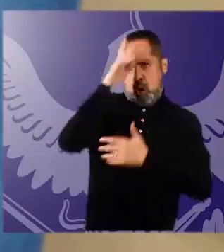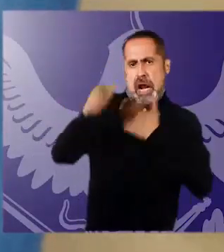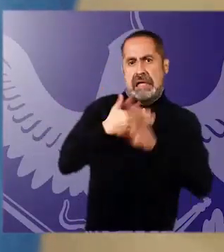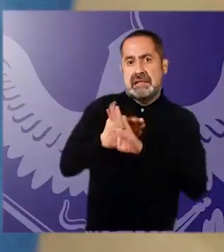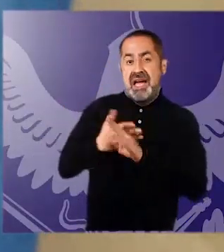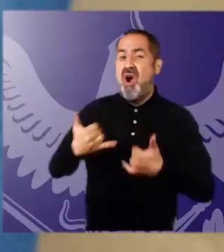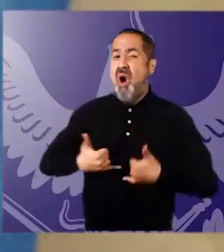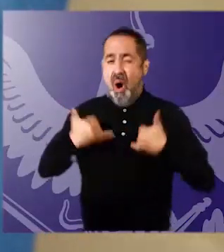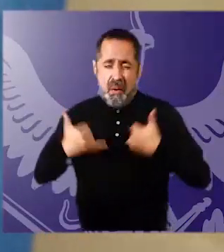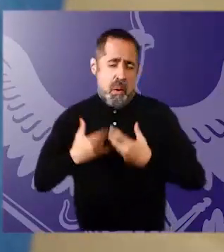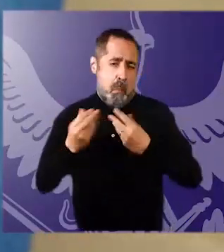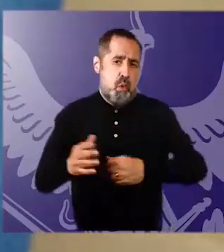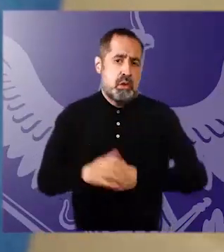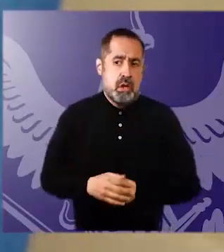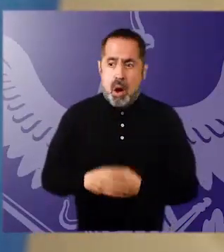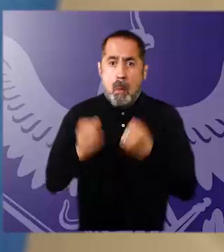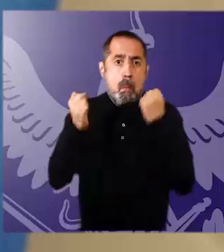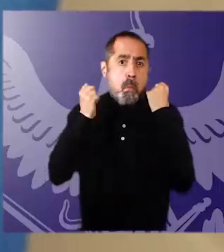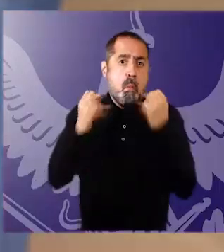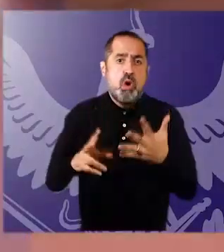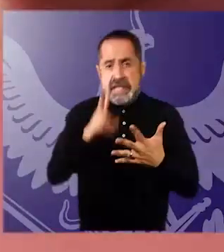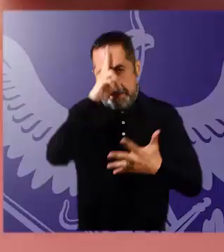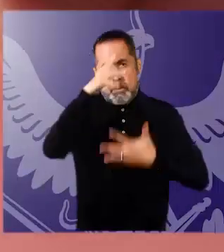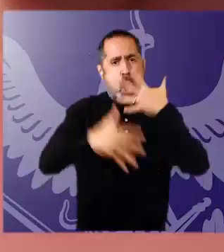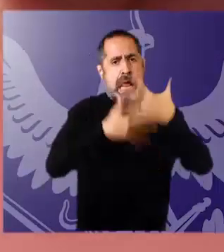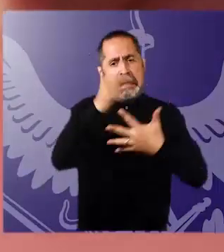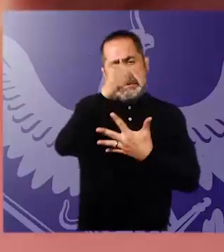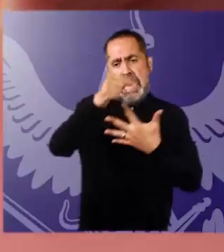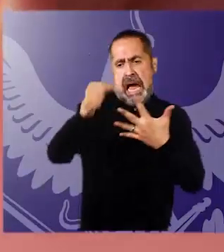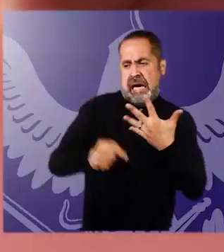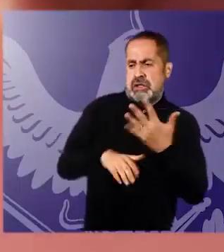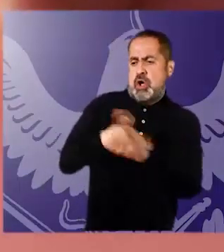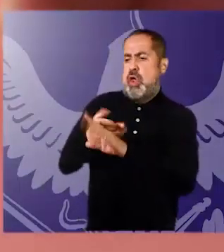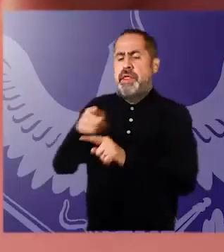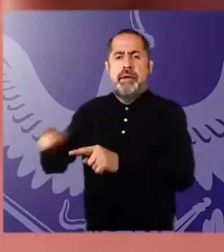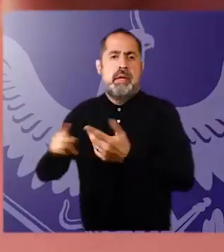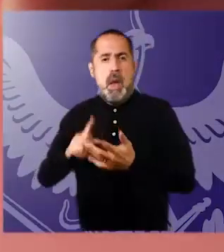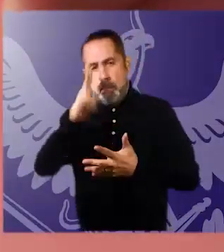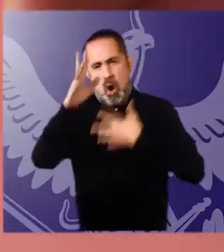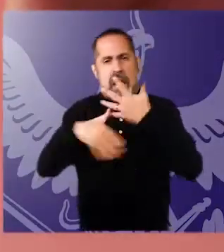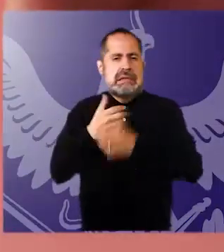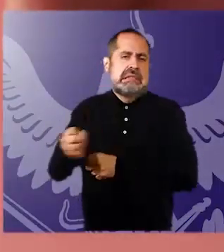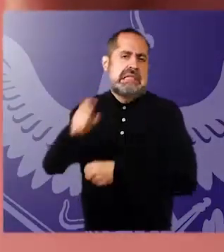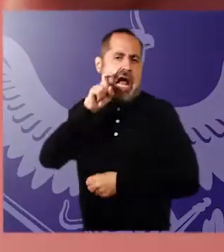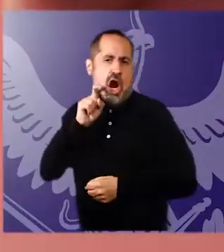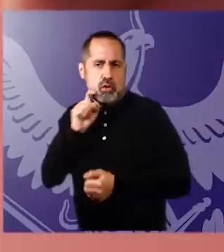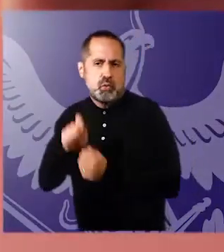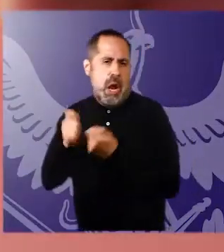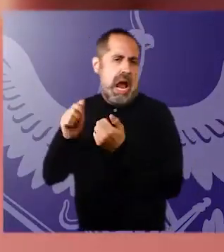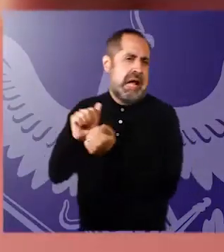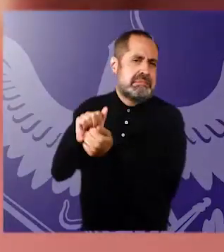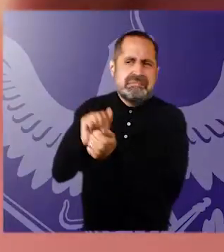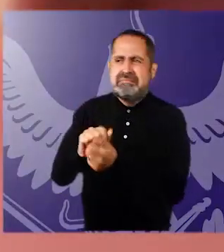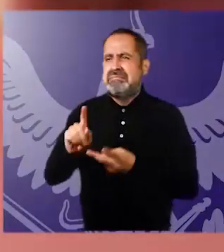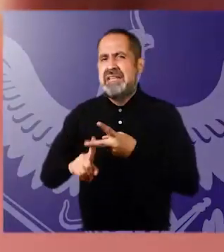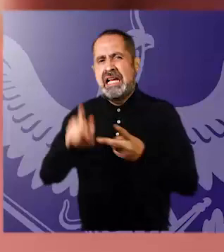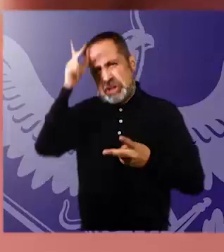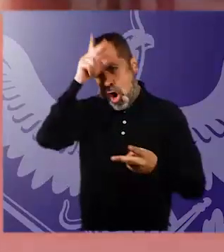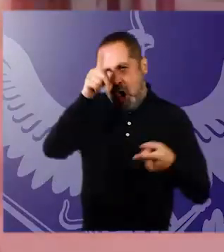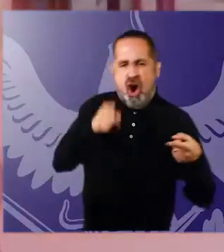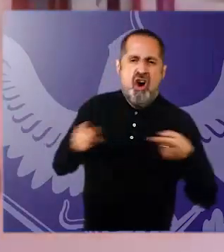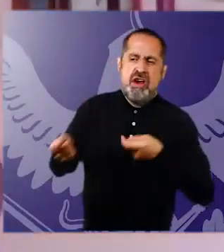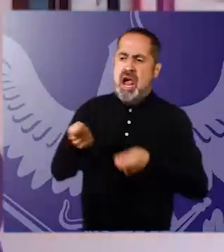adulta. Hay una multiplicidad de violencias que rodean este fenómeno. La violencia sexual,